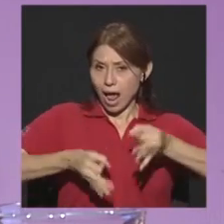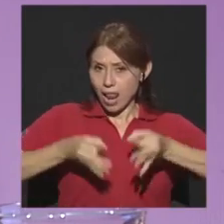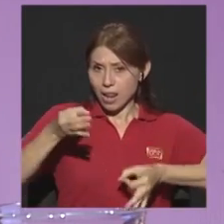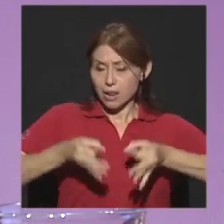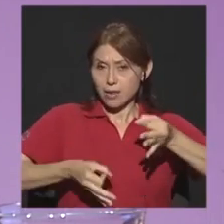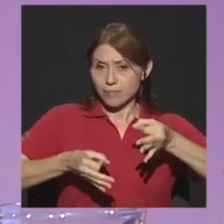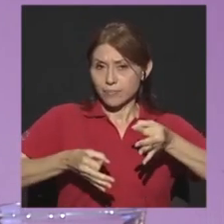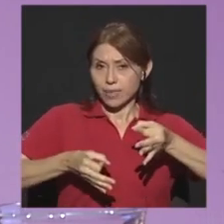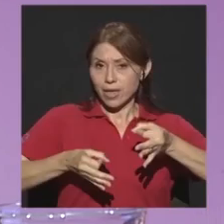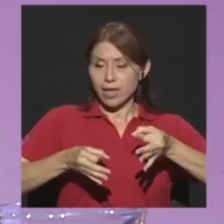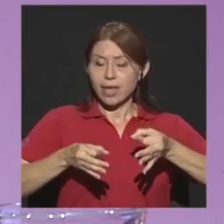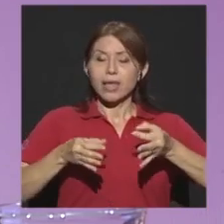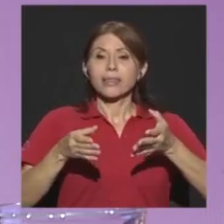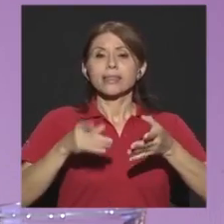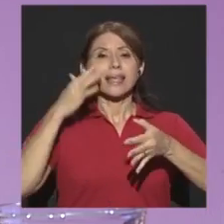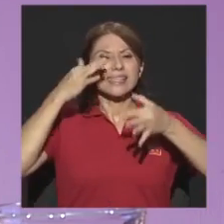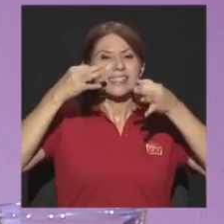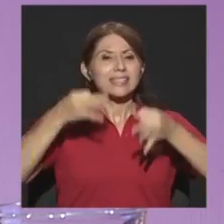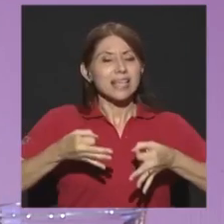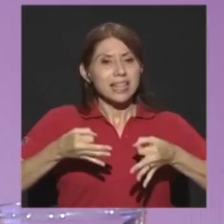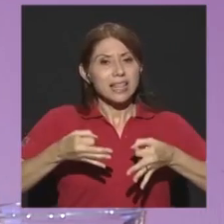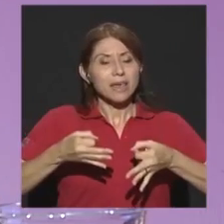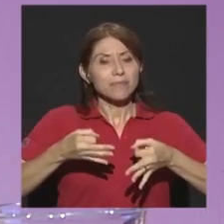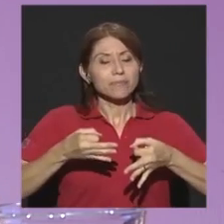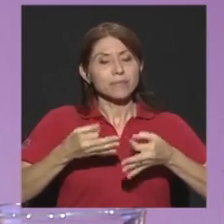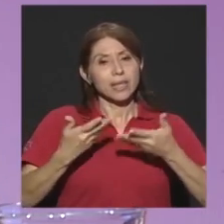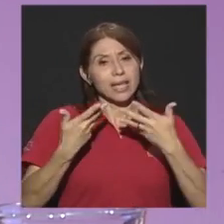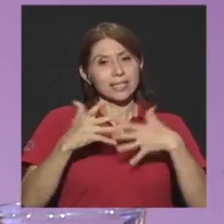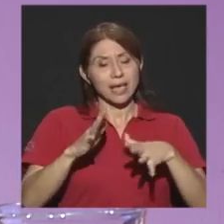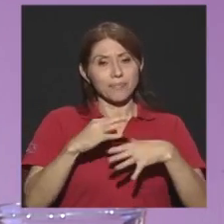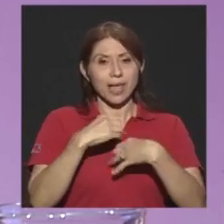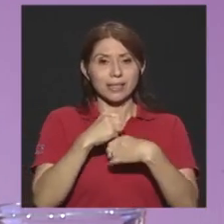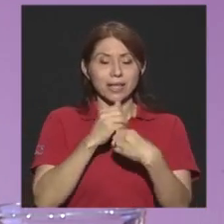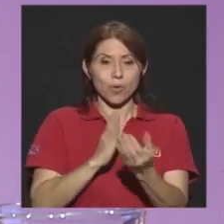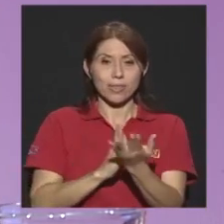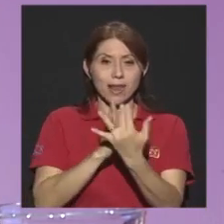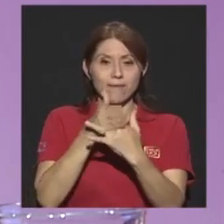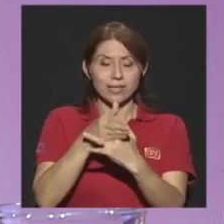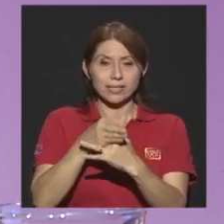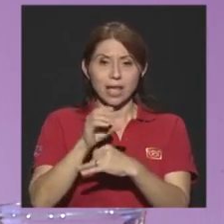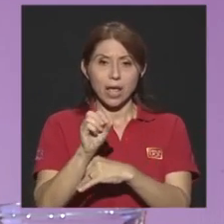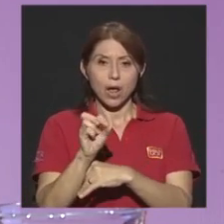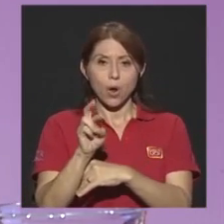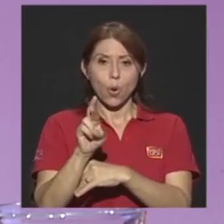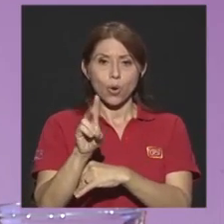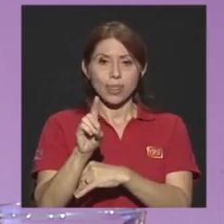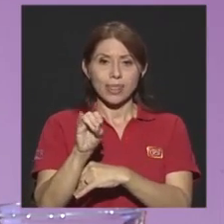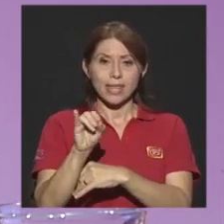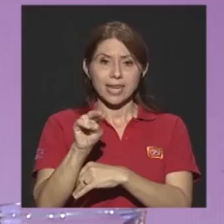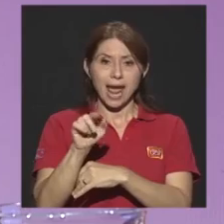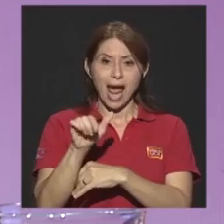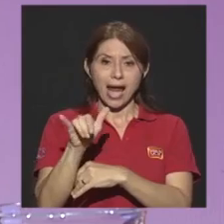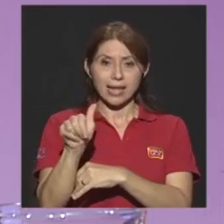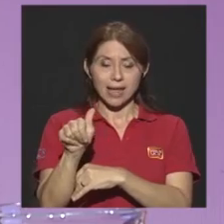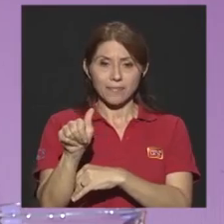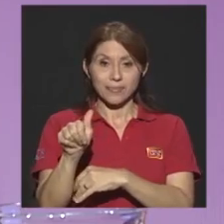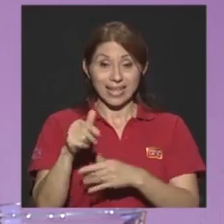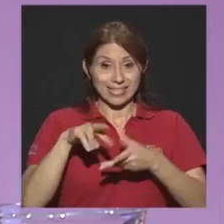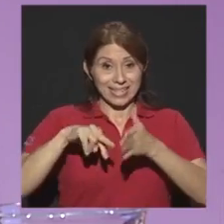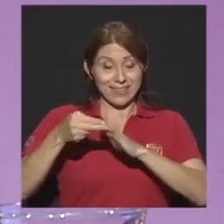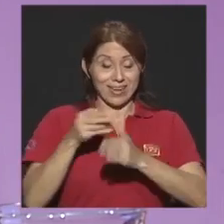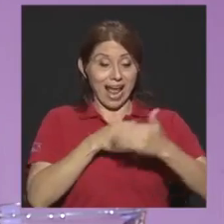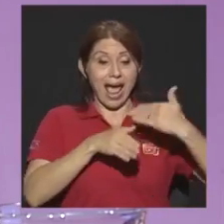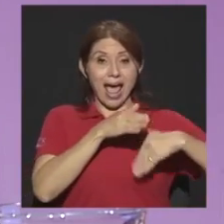el tribunal de flagrancia decide ordinariar la vía, que es pasar el proceso